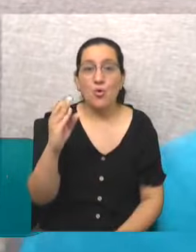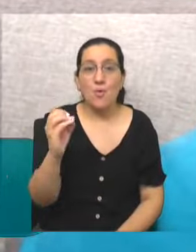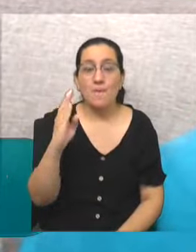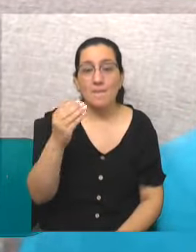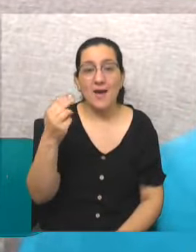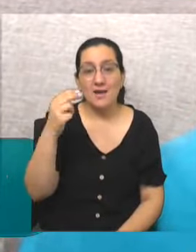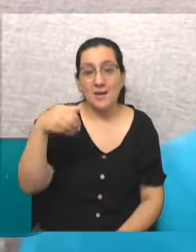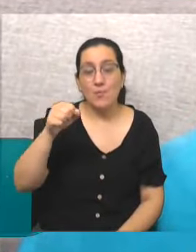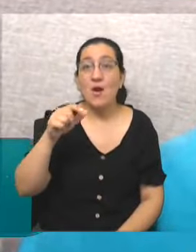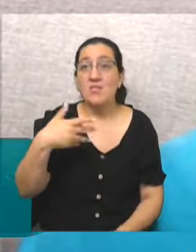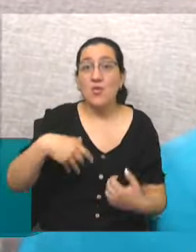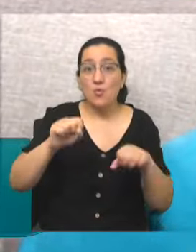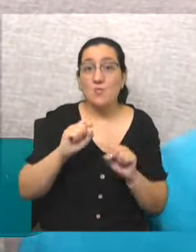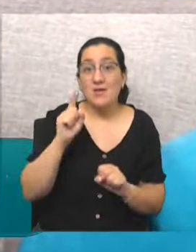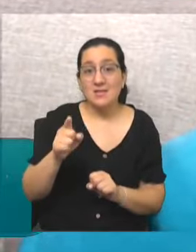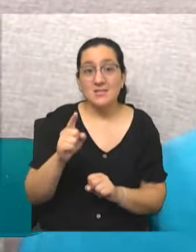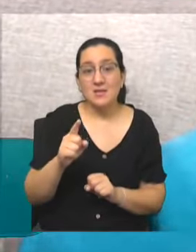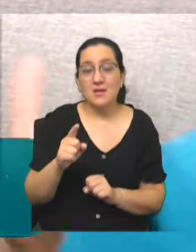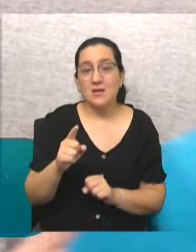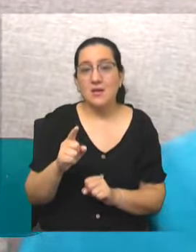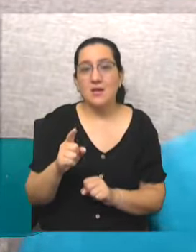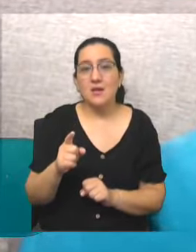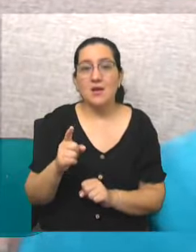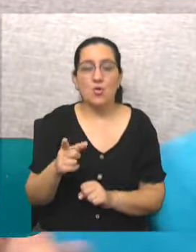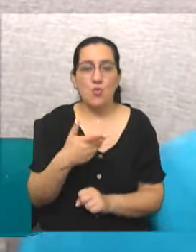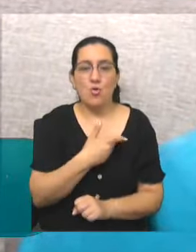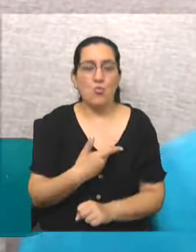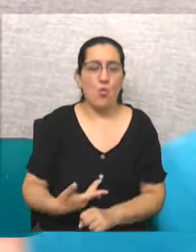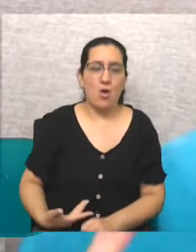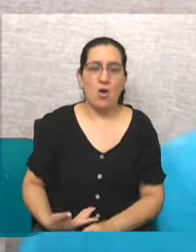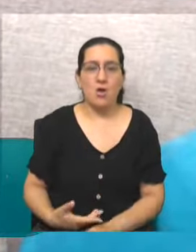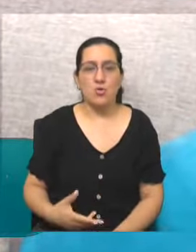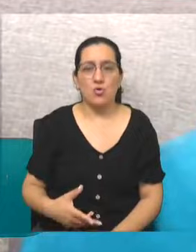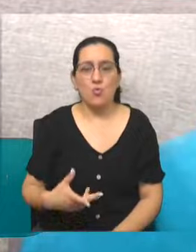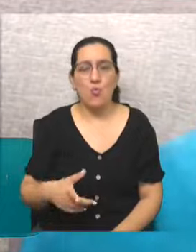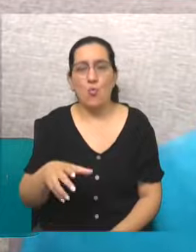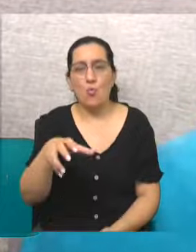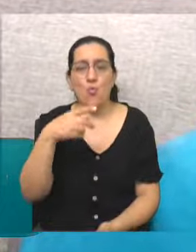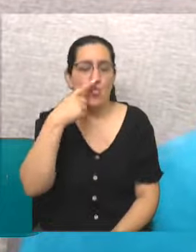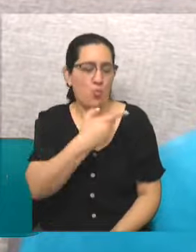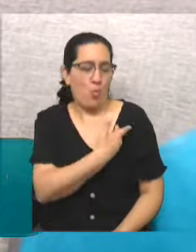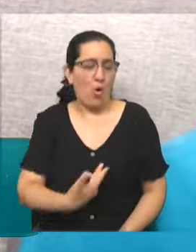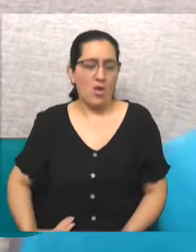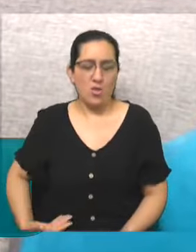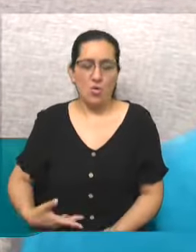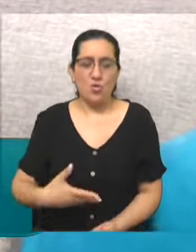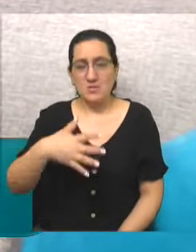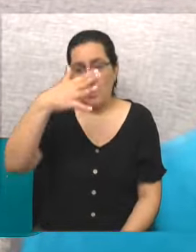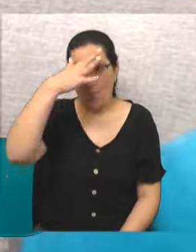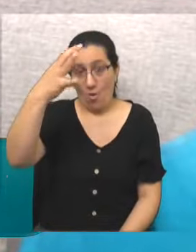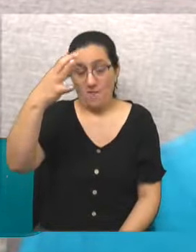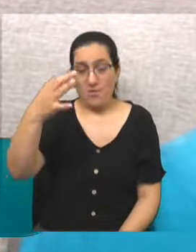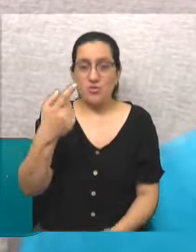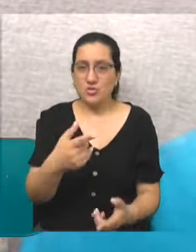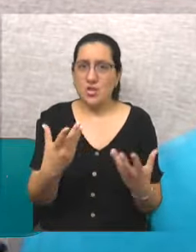empezamos a descubrir que este tal Pedro Páramo era como el hacendado, ¿no? Un terrateniente, el dueño de alguna forma de ese pueblo de Comala mucho